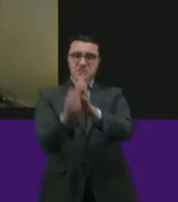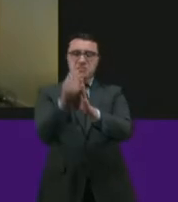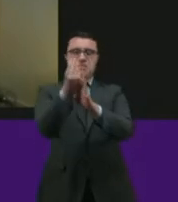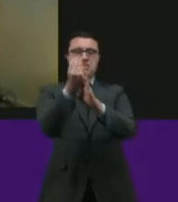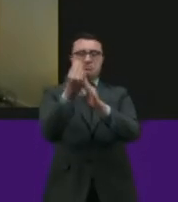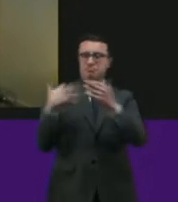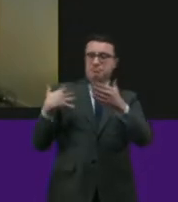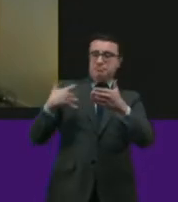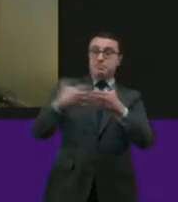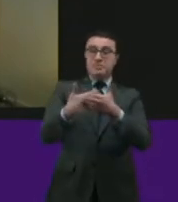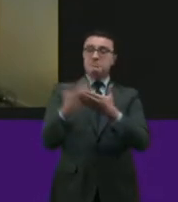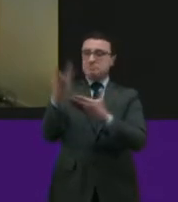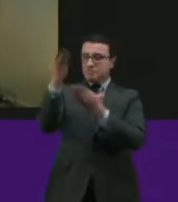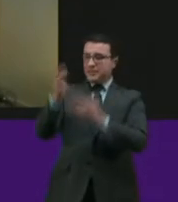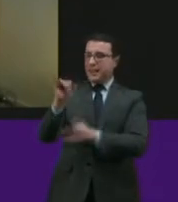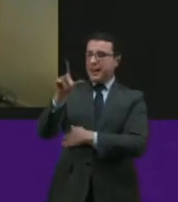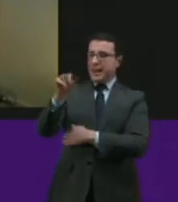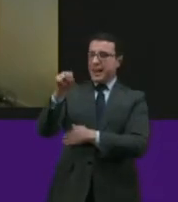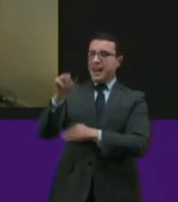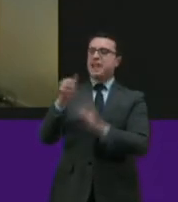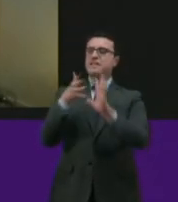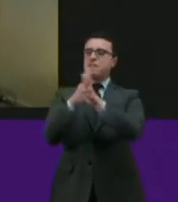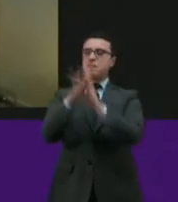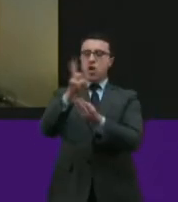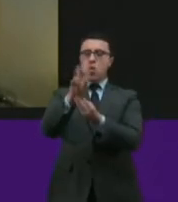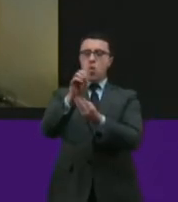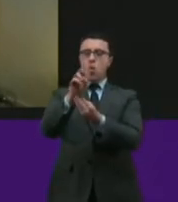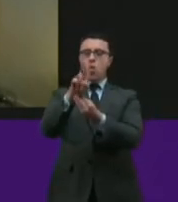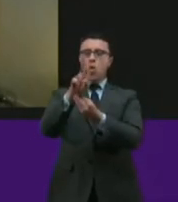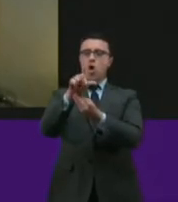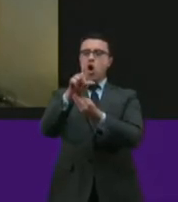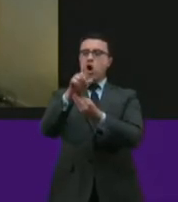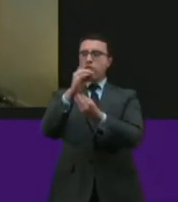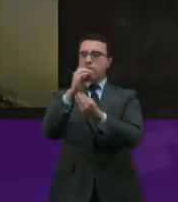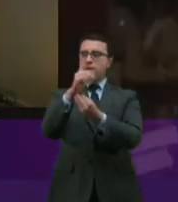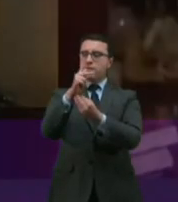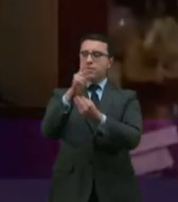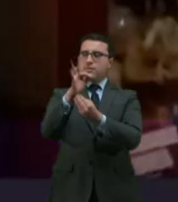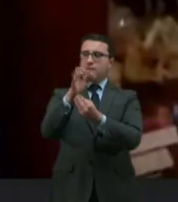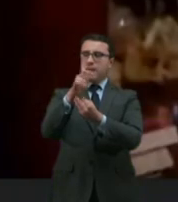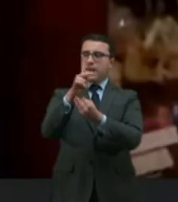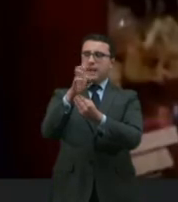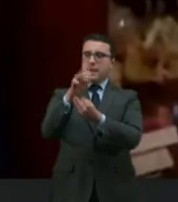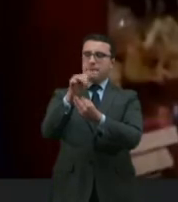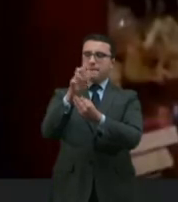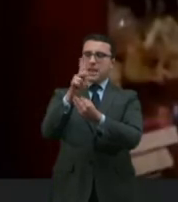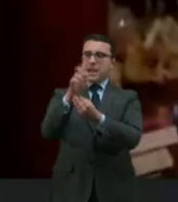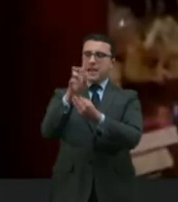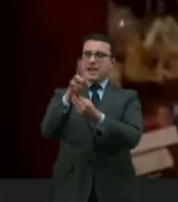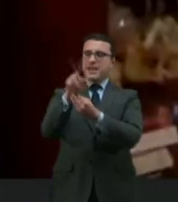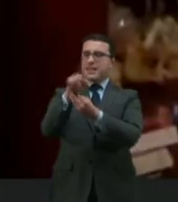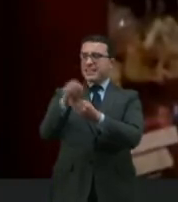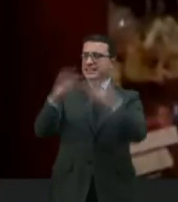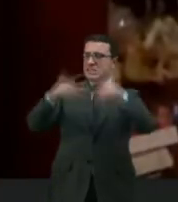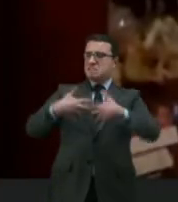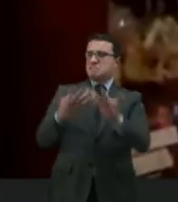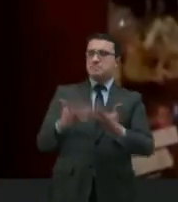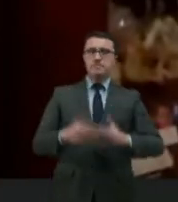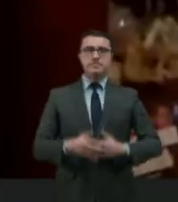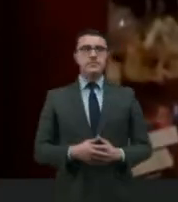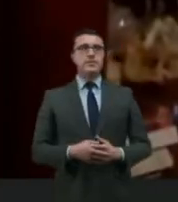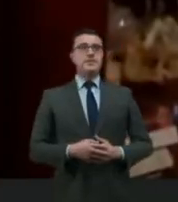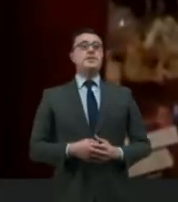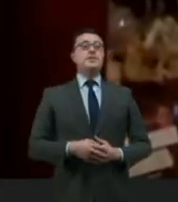Ilana, cuéntanos un poquito de World Tech Makers. Hola, Caro. Primero agradecerte y